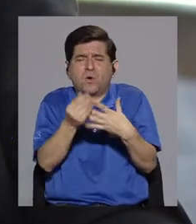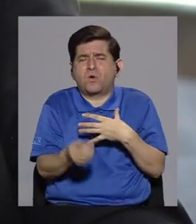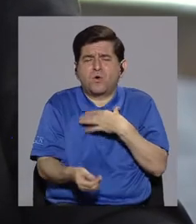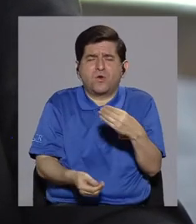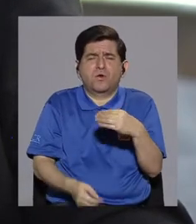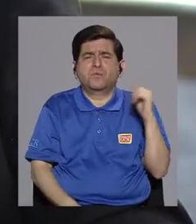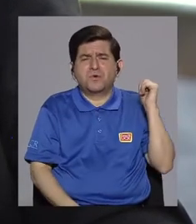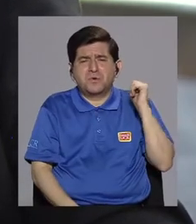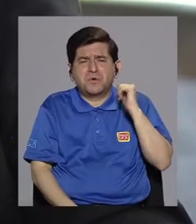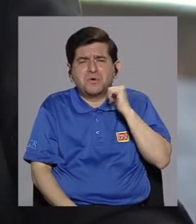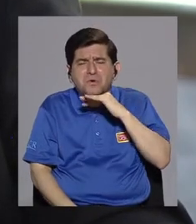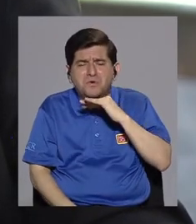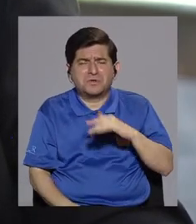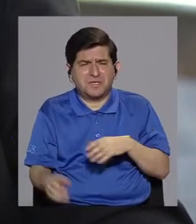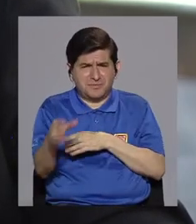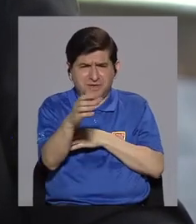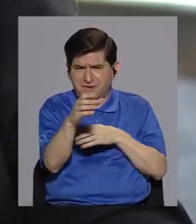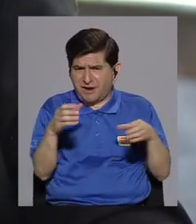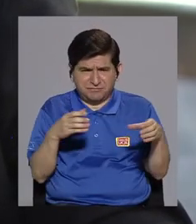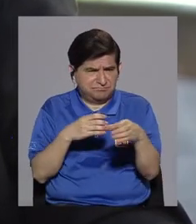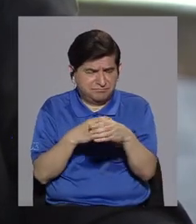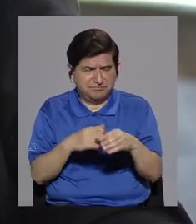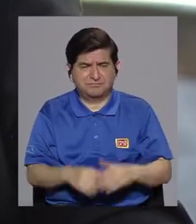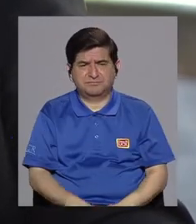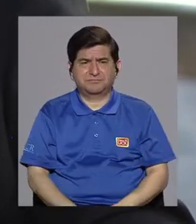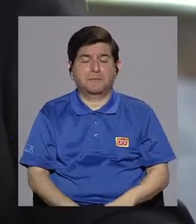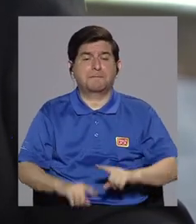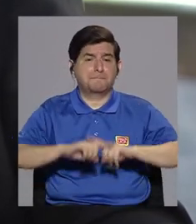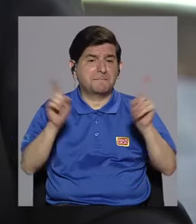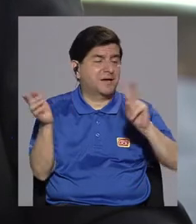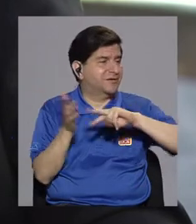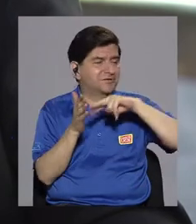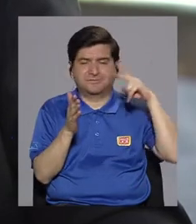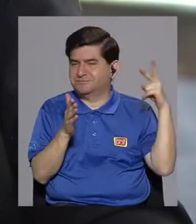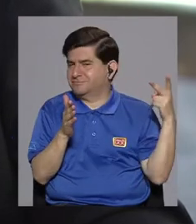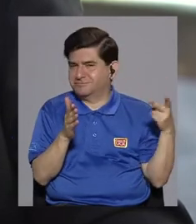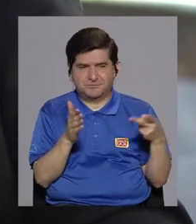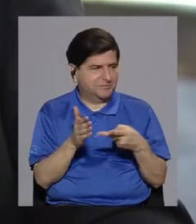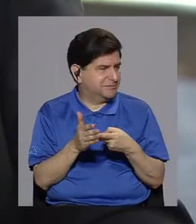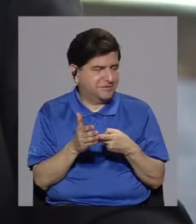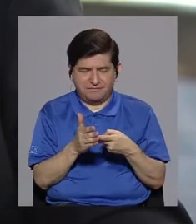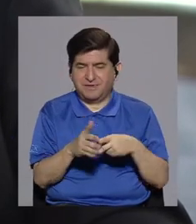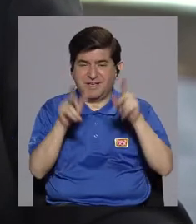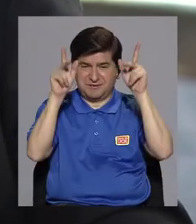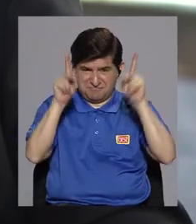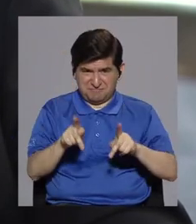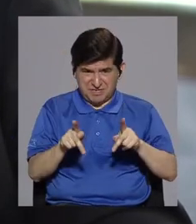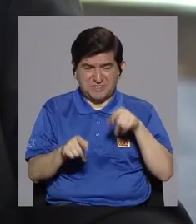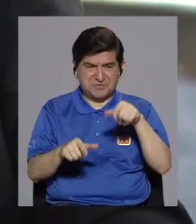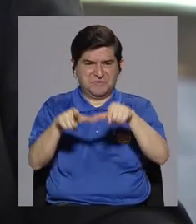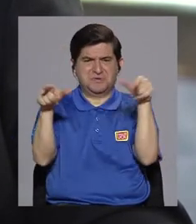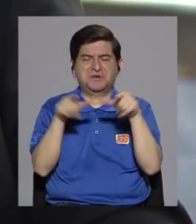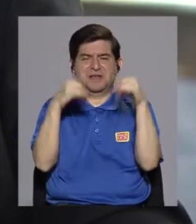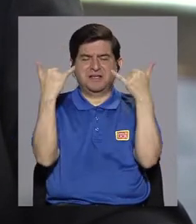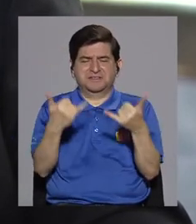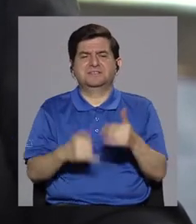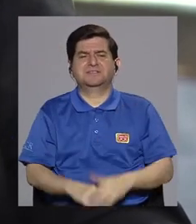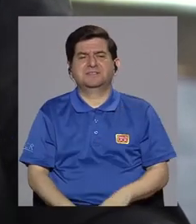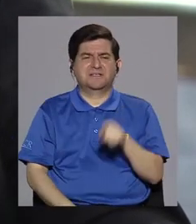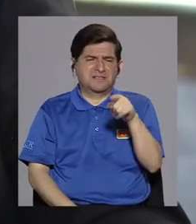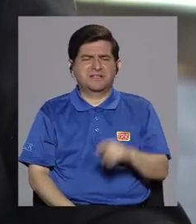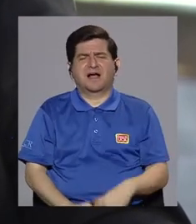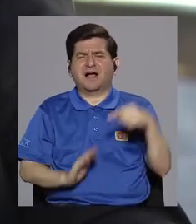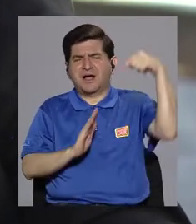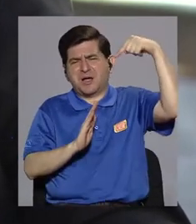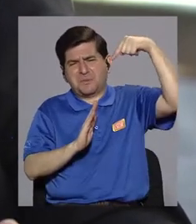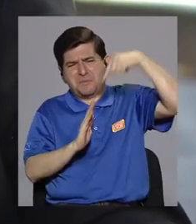puede contaminar una habitación, pero eso no quiere decir que las personas que están ahí ya van a padecer de manera